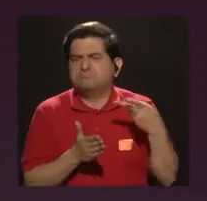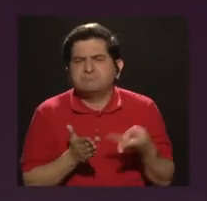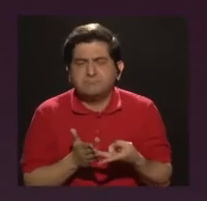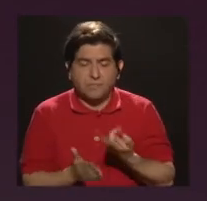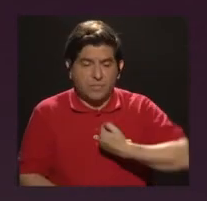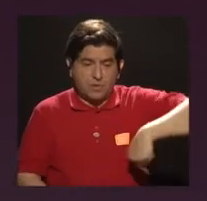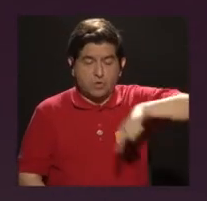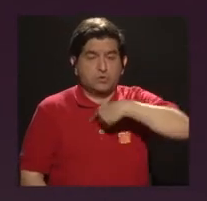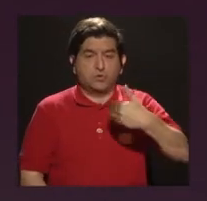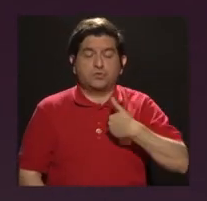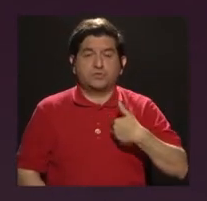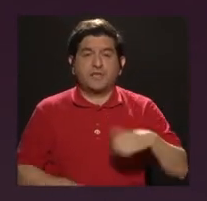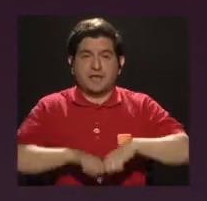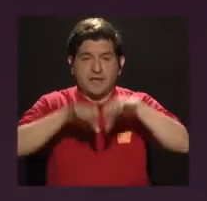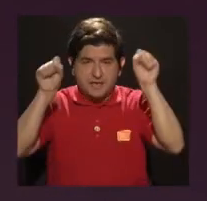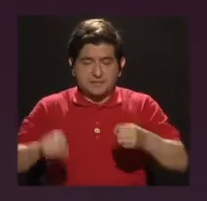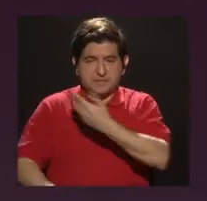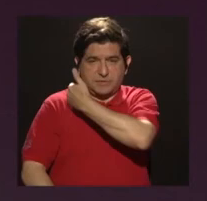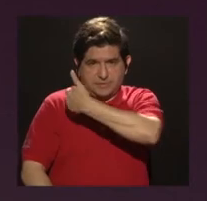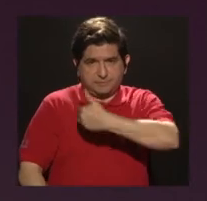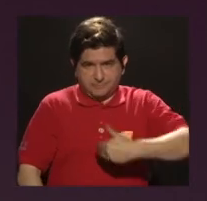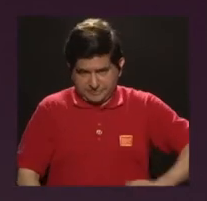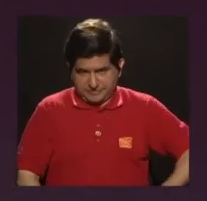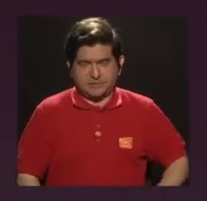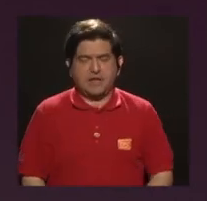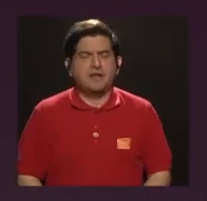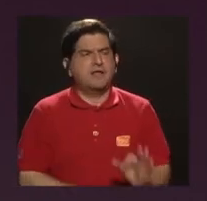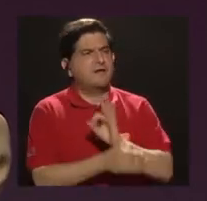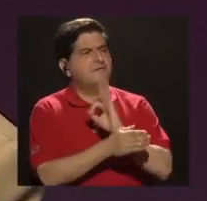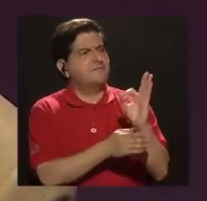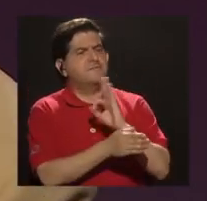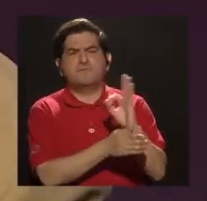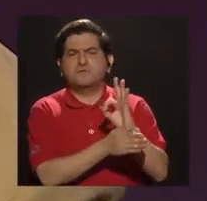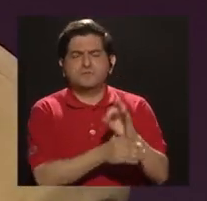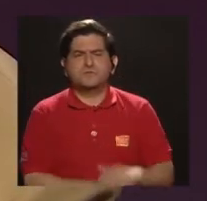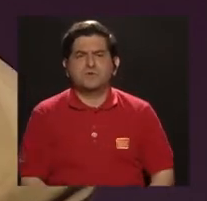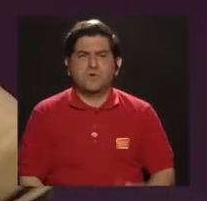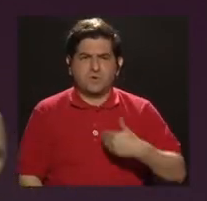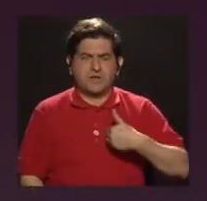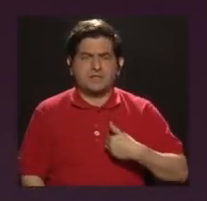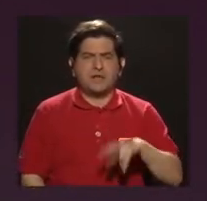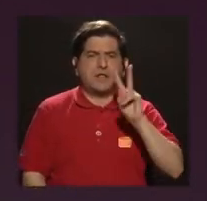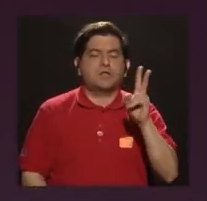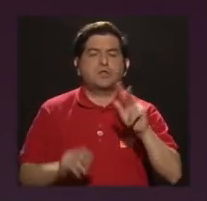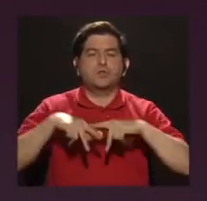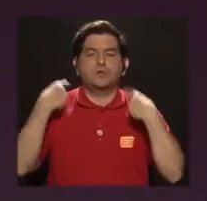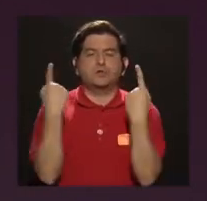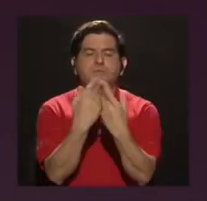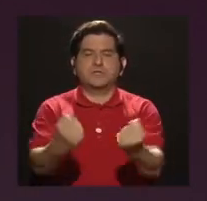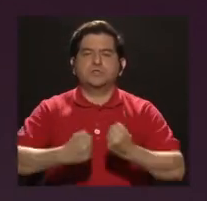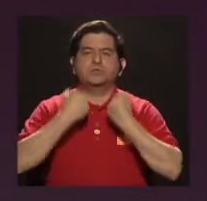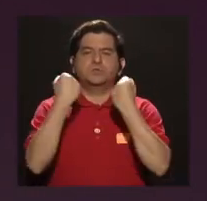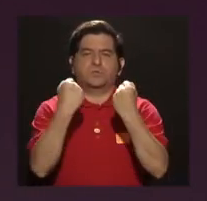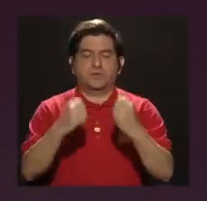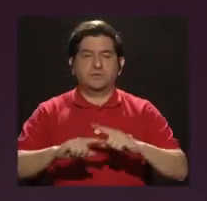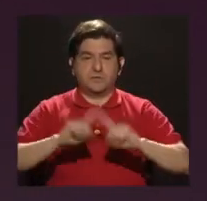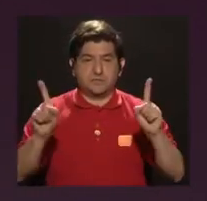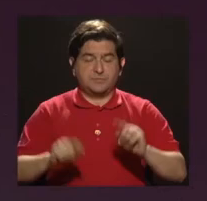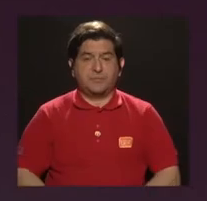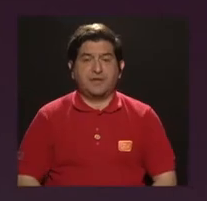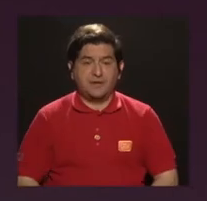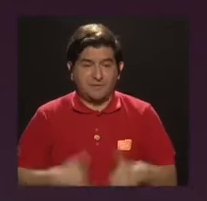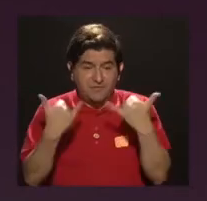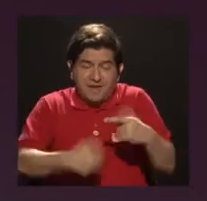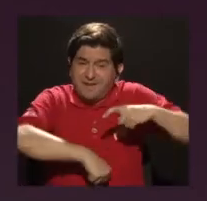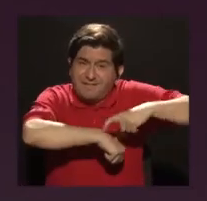nosotros tenemos un sistema presidencialista que funciona cuando hay un bipartidismo fuerte pero en la coyuntura